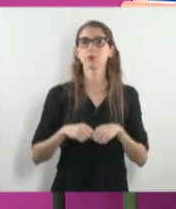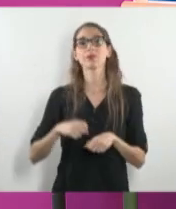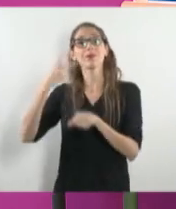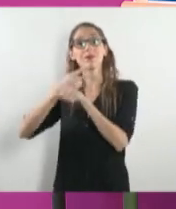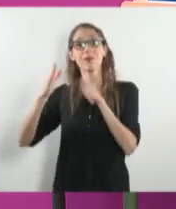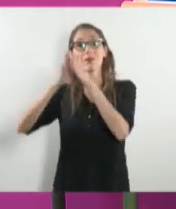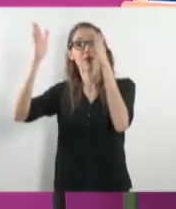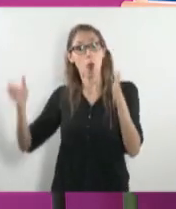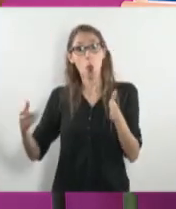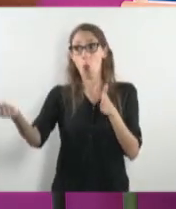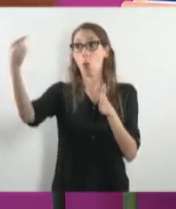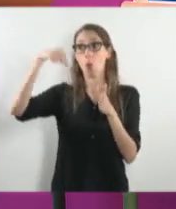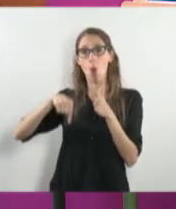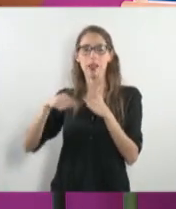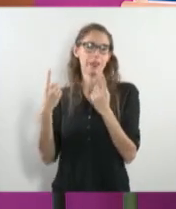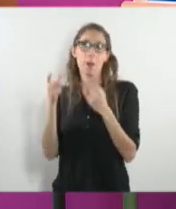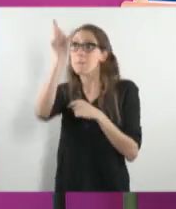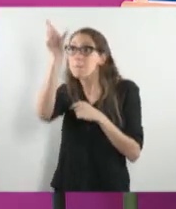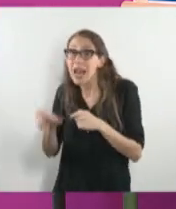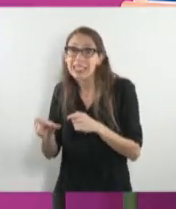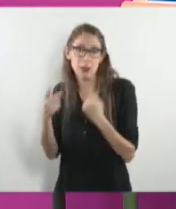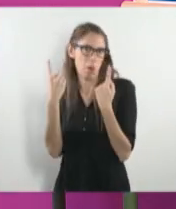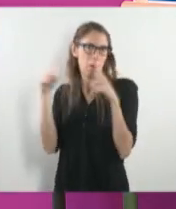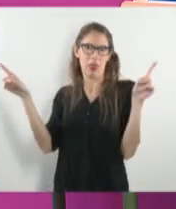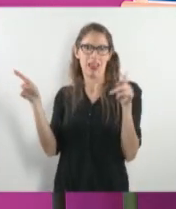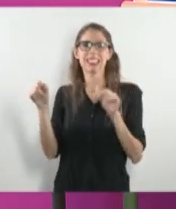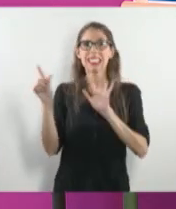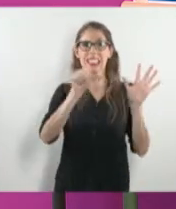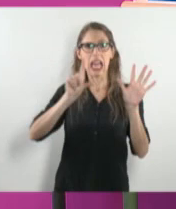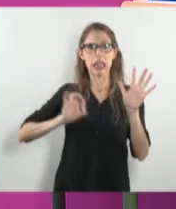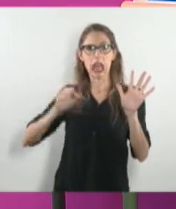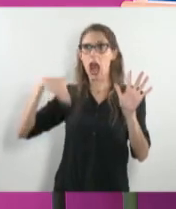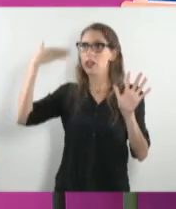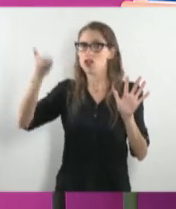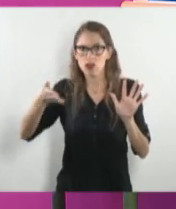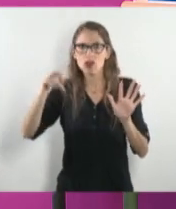ser otro Fierro, ¿no? Pasaron 7 años